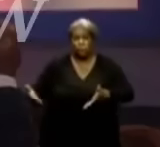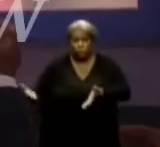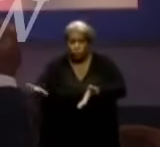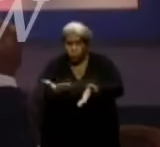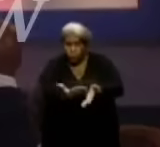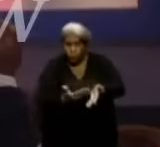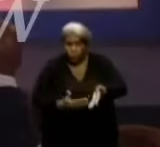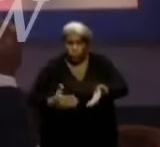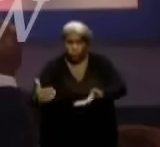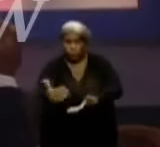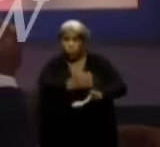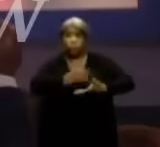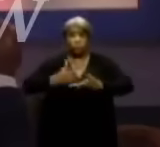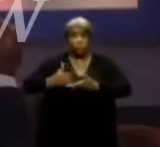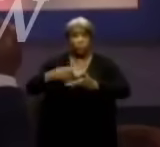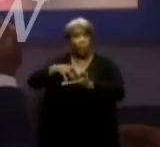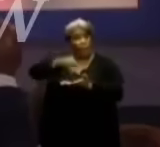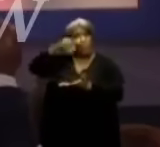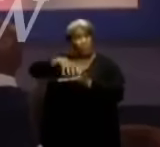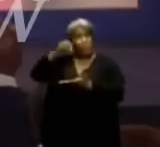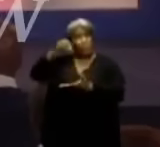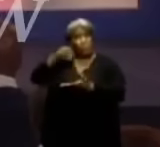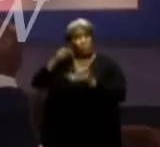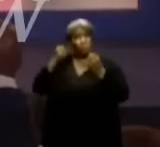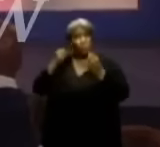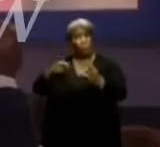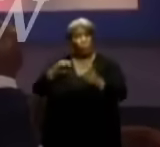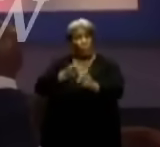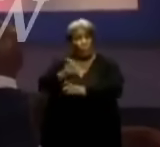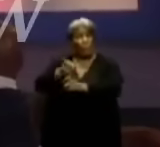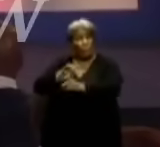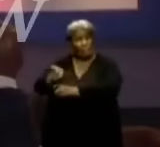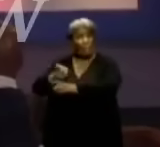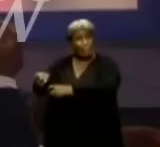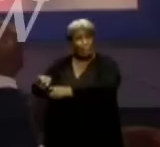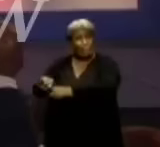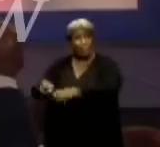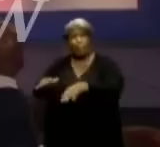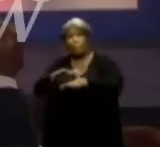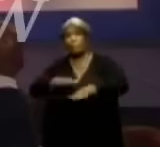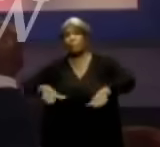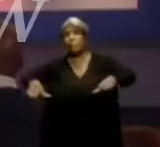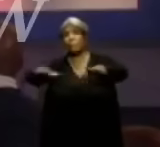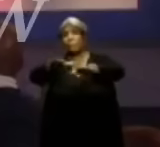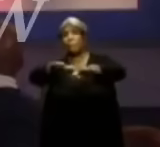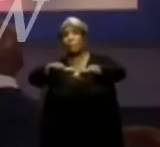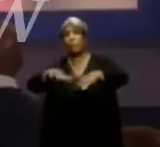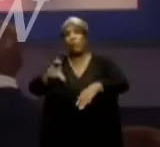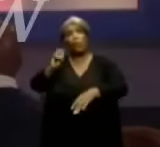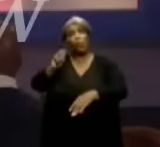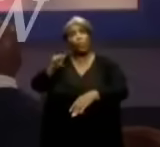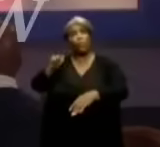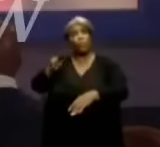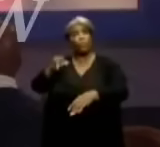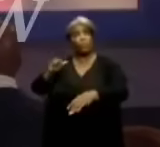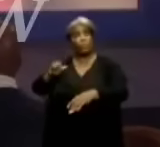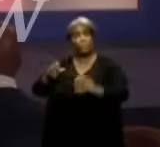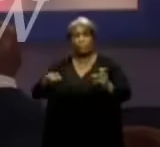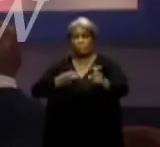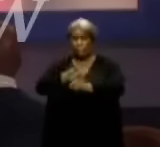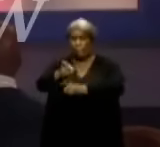arroz también que fueron afectadas. También las piñas de Cevico en Cotuí. Todo eso nosotros lo